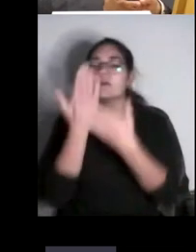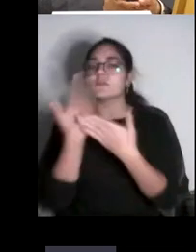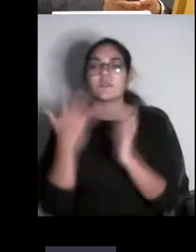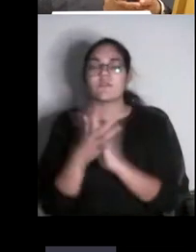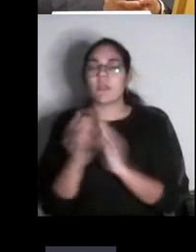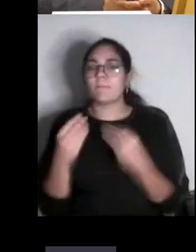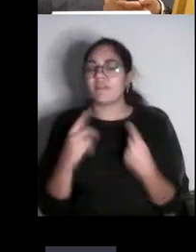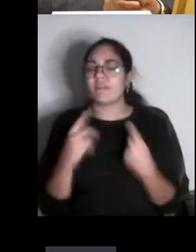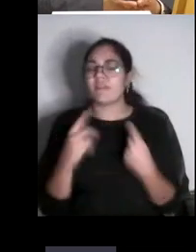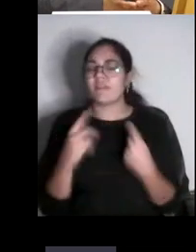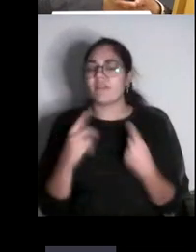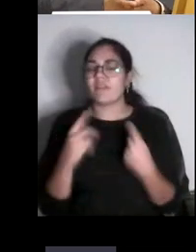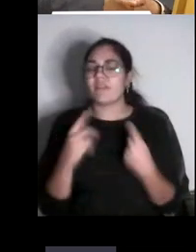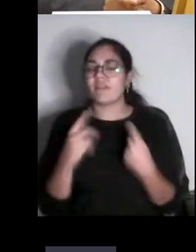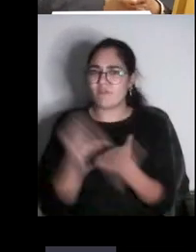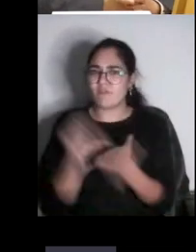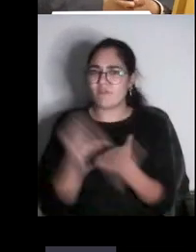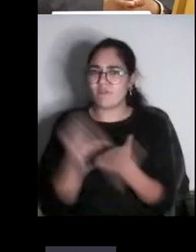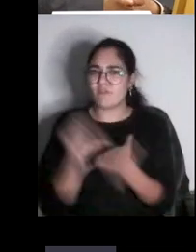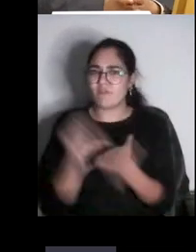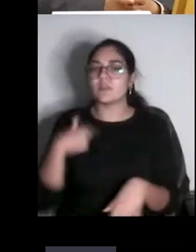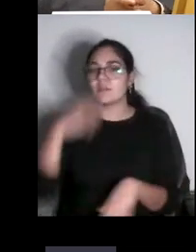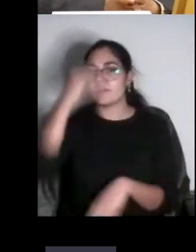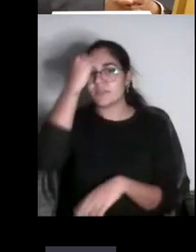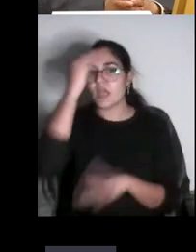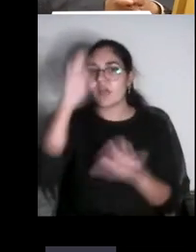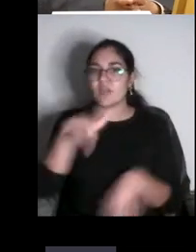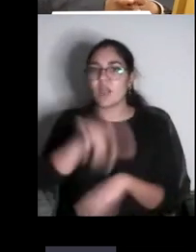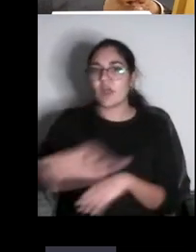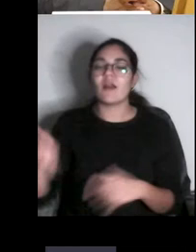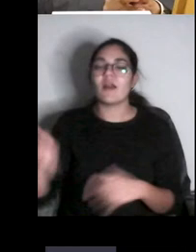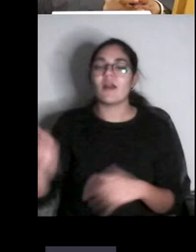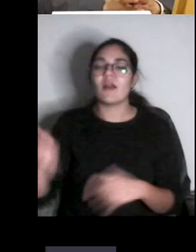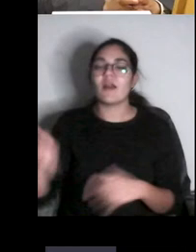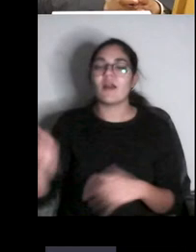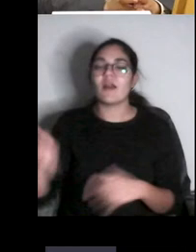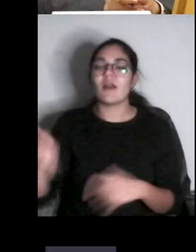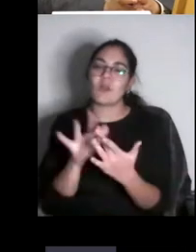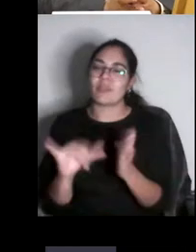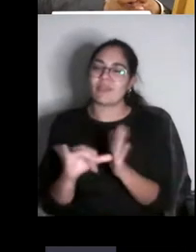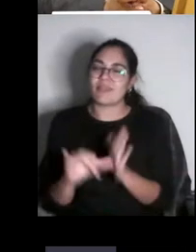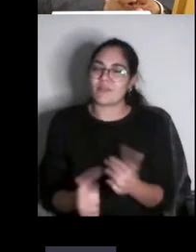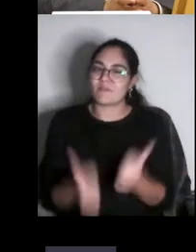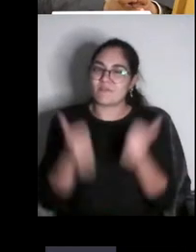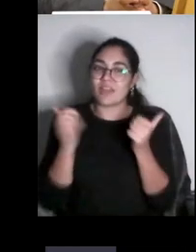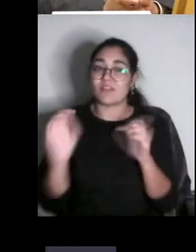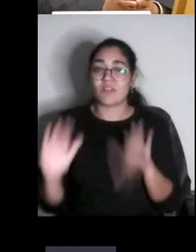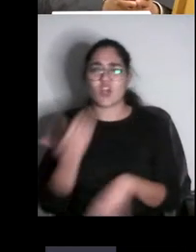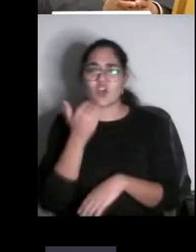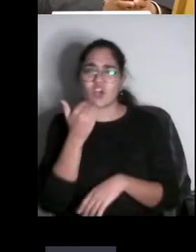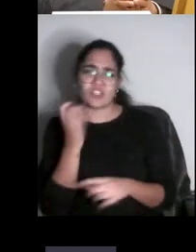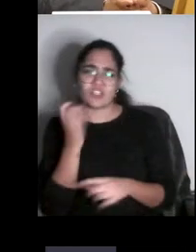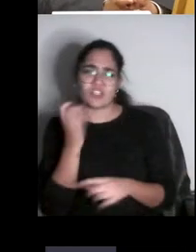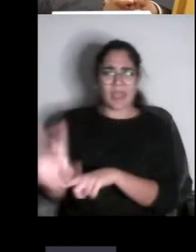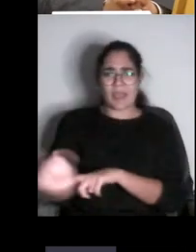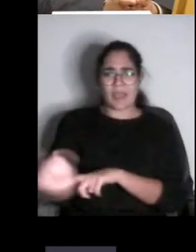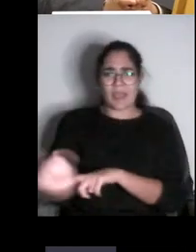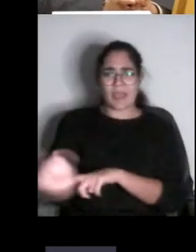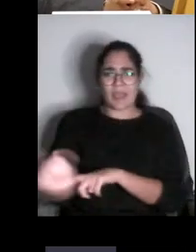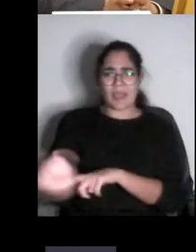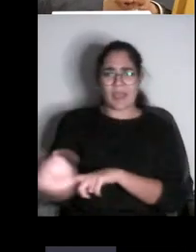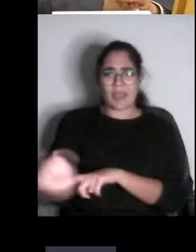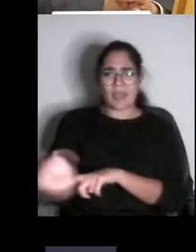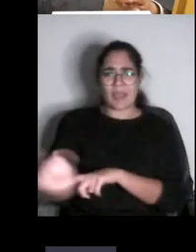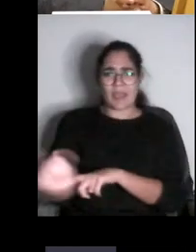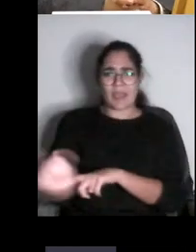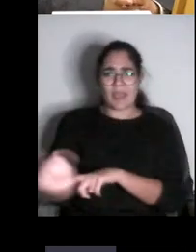un trato mucho más directo, mucho más cercano con los alumnos. Esos correos electrónicos a altas horas de la